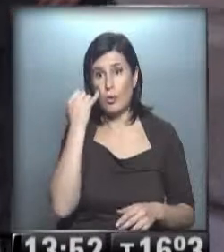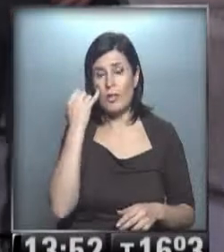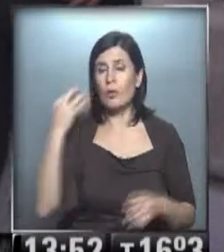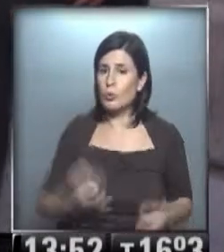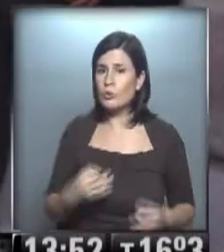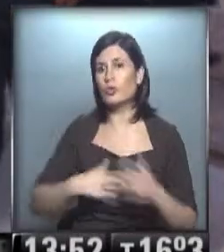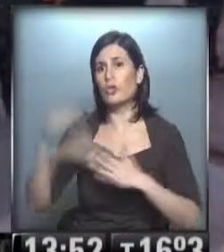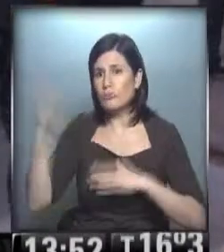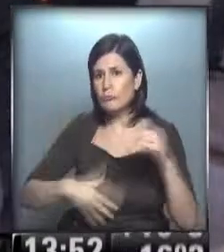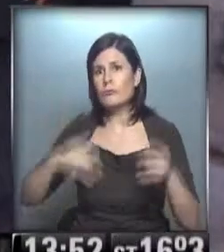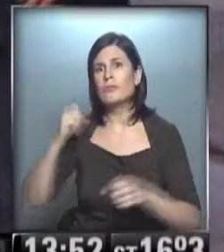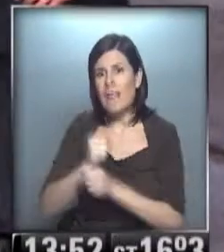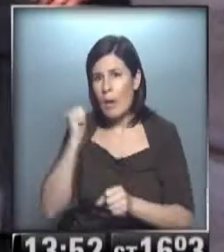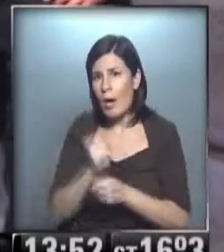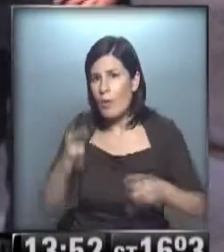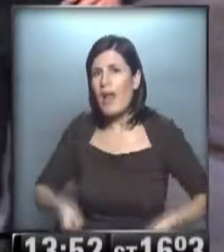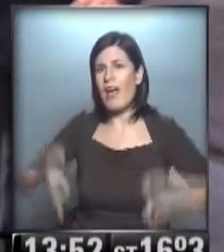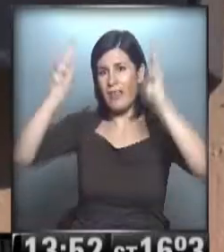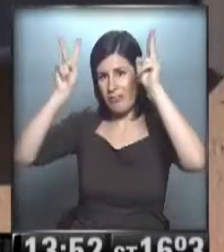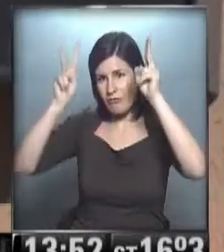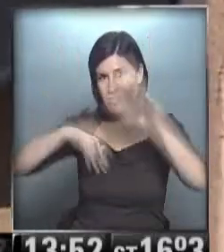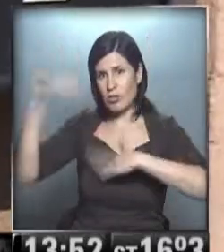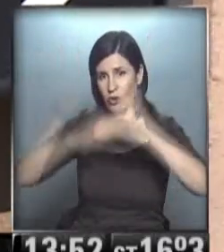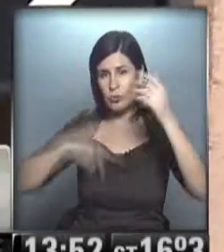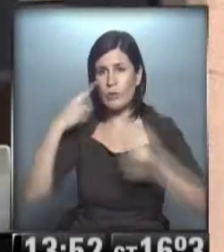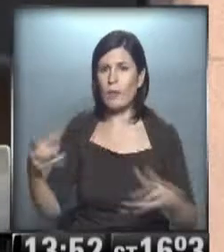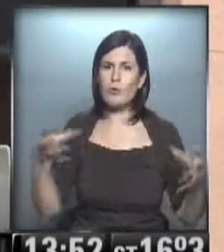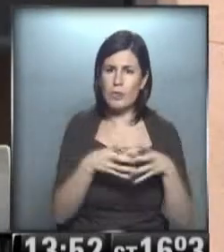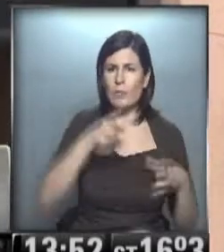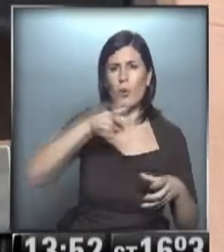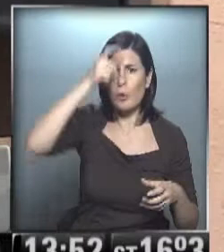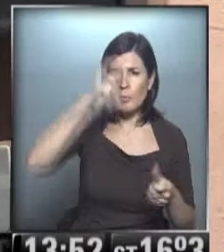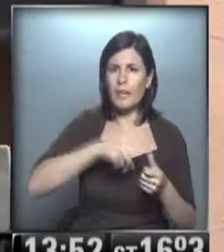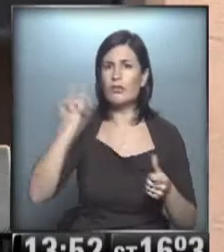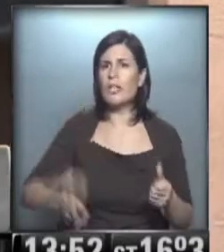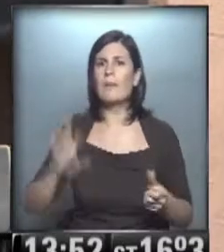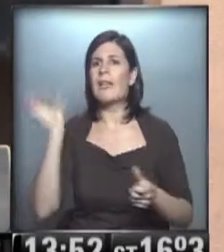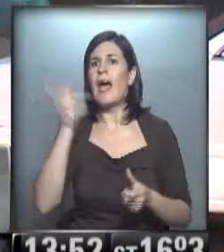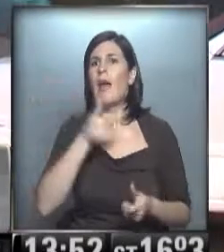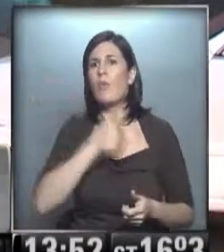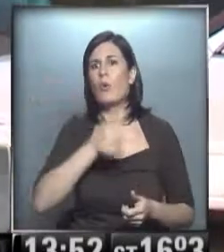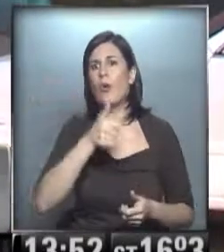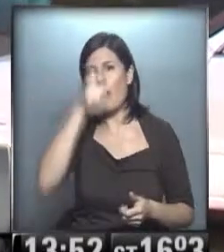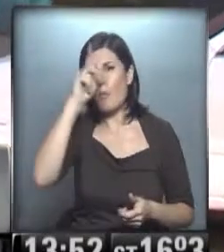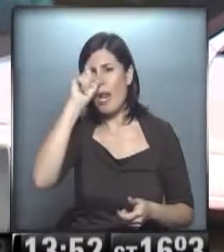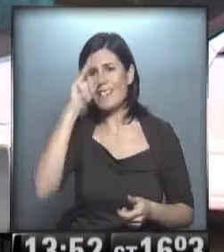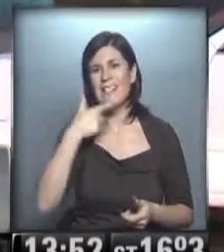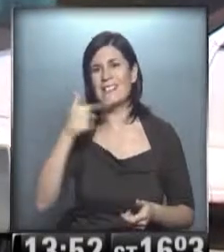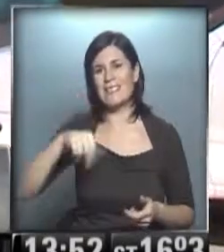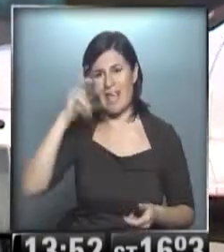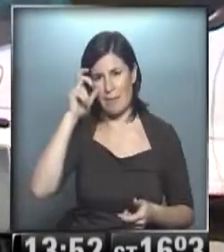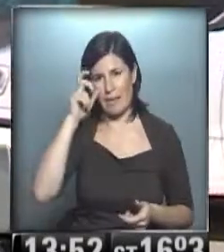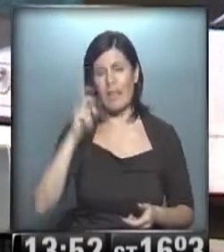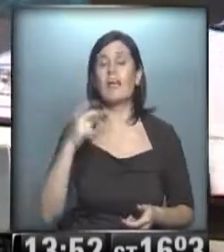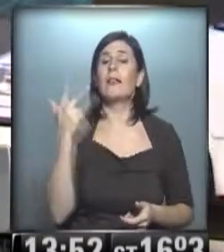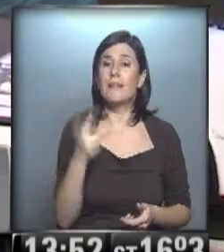un edificio y estamos viendo a los equipos de bomberos y también de desarme trabajando en el lugar resultaron heridos tres